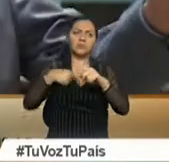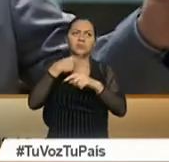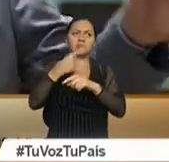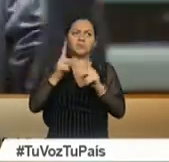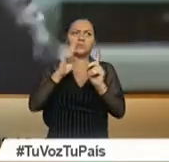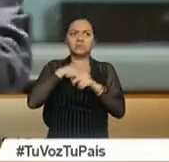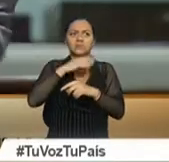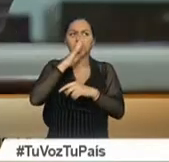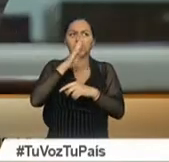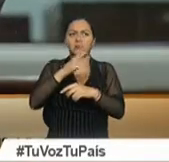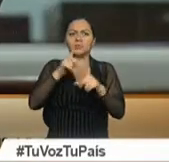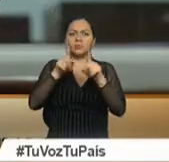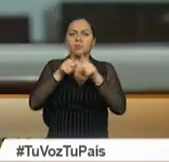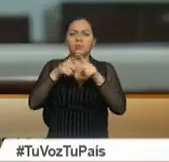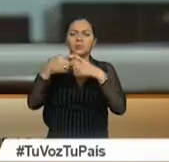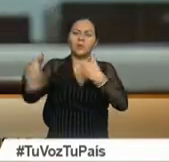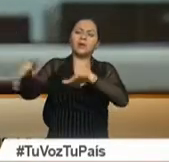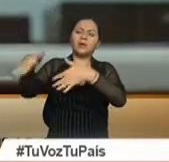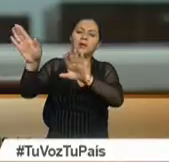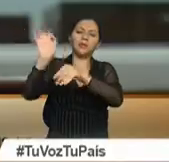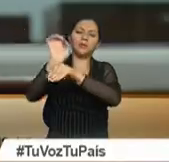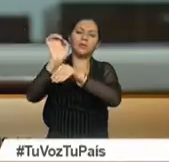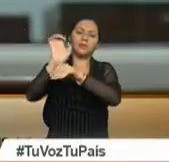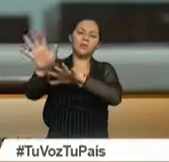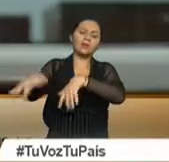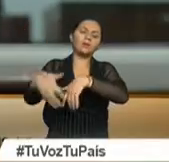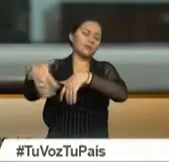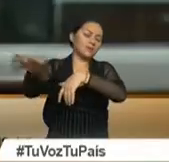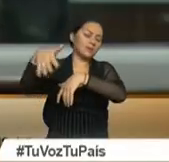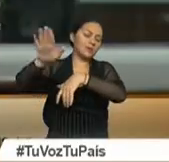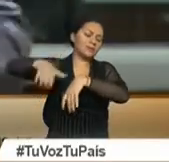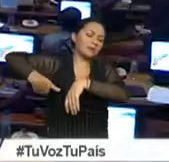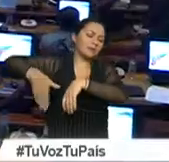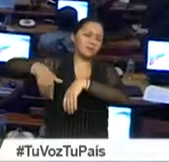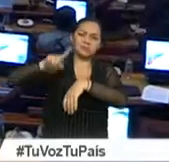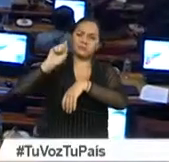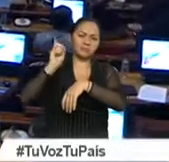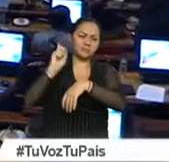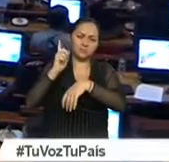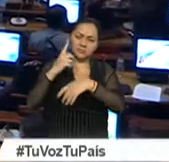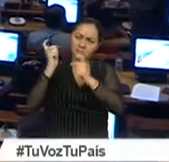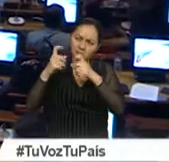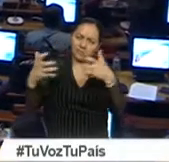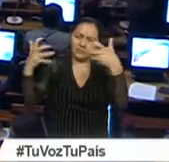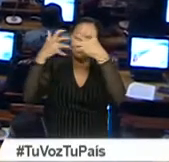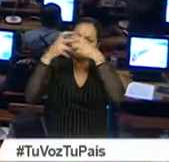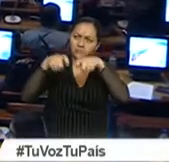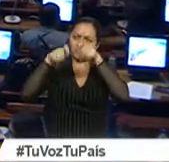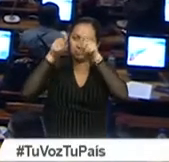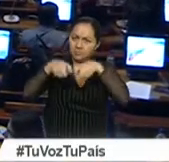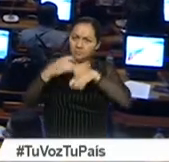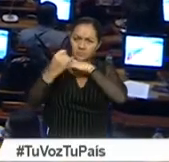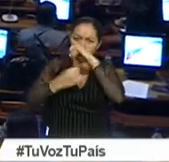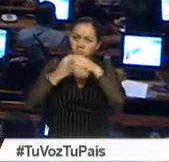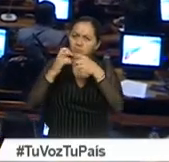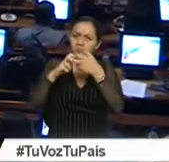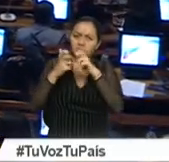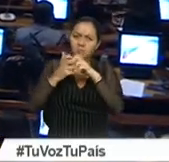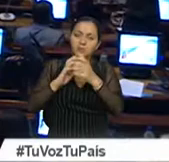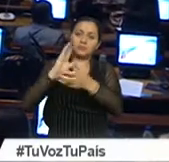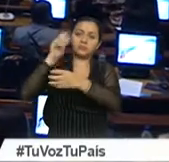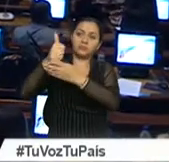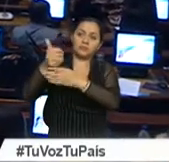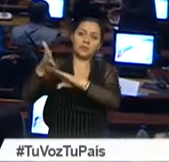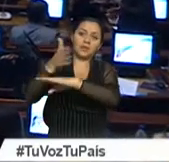ser siempre el país agrícola, retrasado y pobre. El acuerdo fue firmado en Minsk, capital de Belarus, en enero